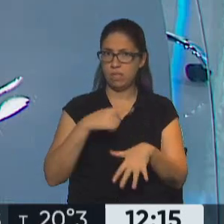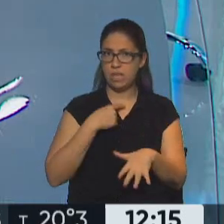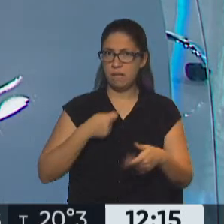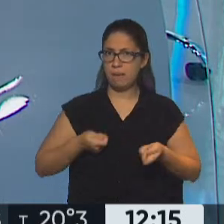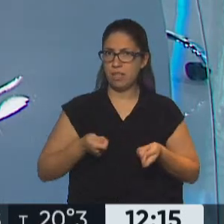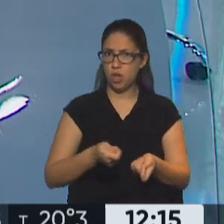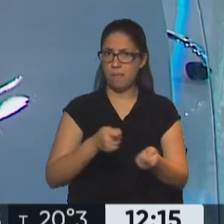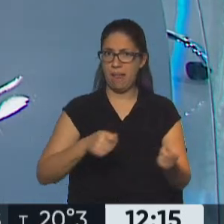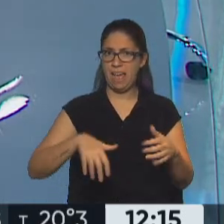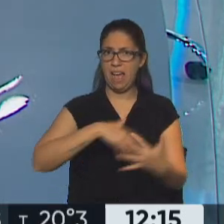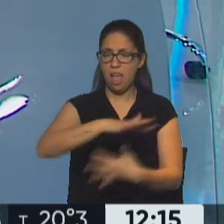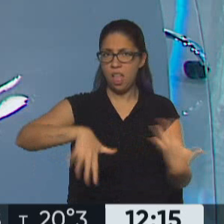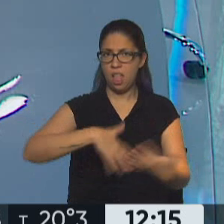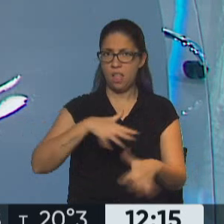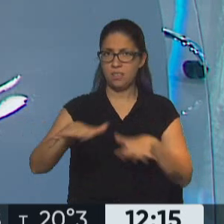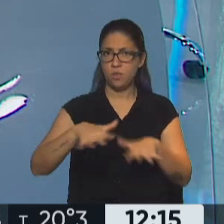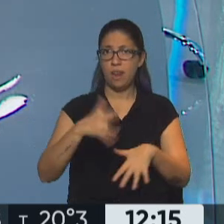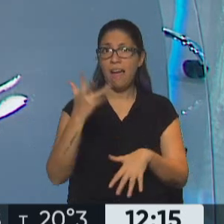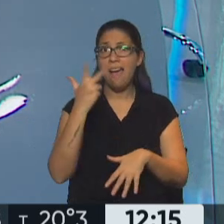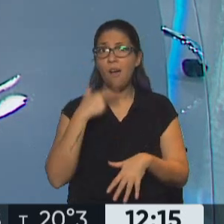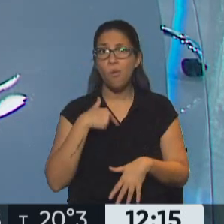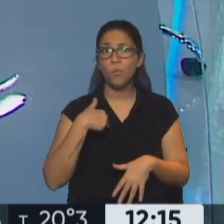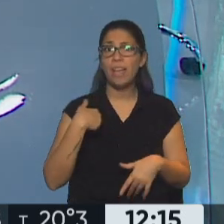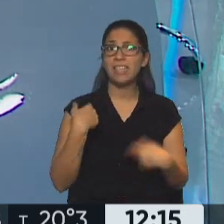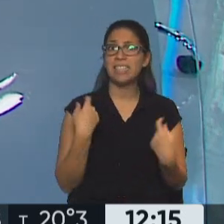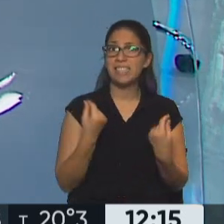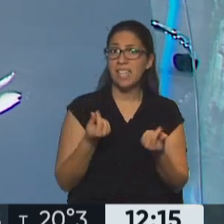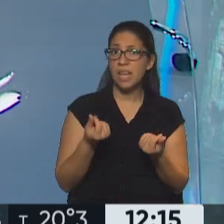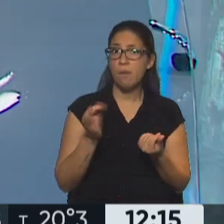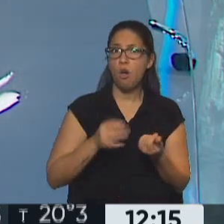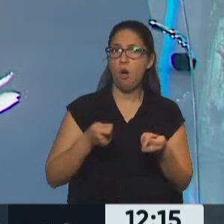instancia. Hay que ver si esta instancia le cierra o si va a seguir presionando apostando a una devaluación.